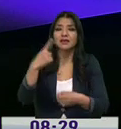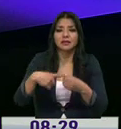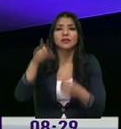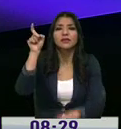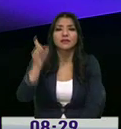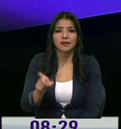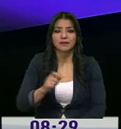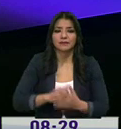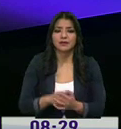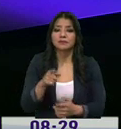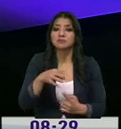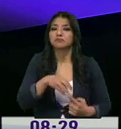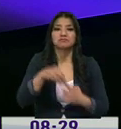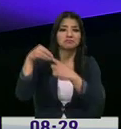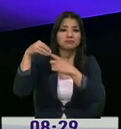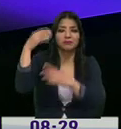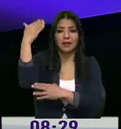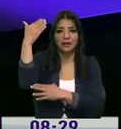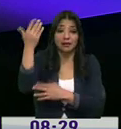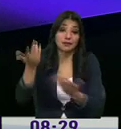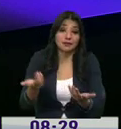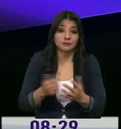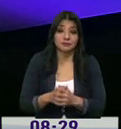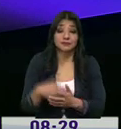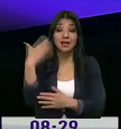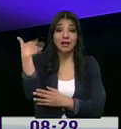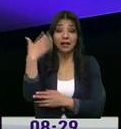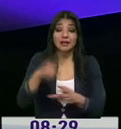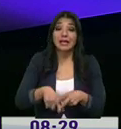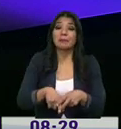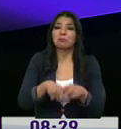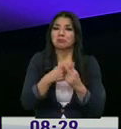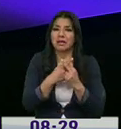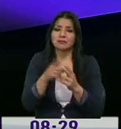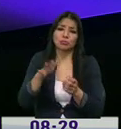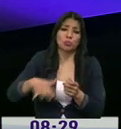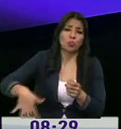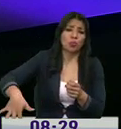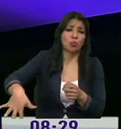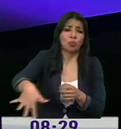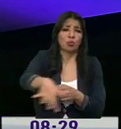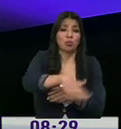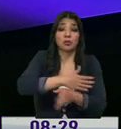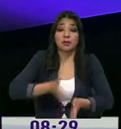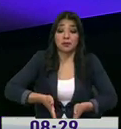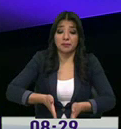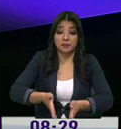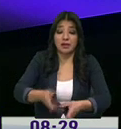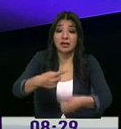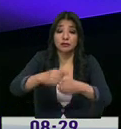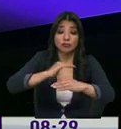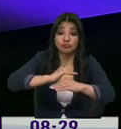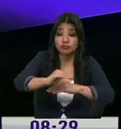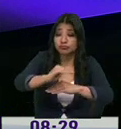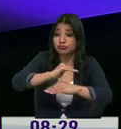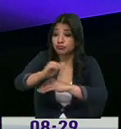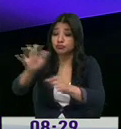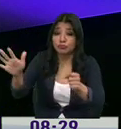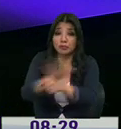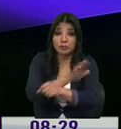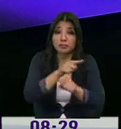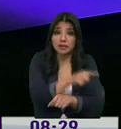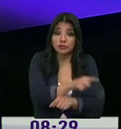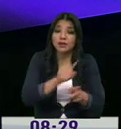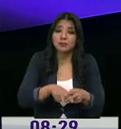es la premisa del alcalde. Entonces, si el alcalde va a comenzar una reestructuración vial con una pavimentación integral de la ciudad,